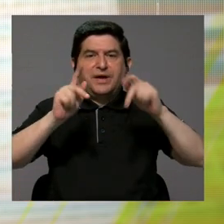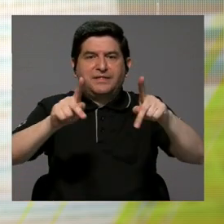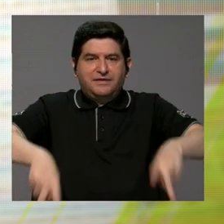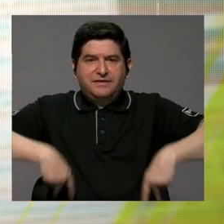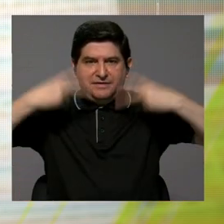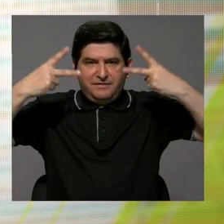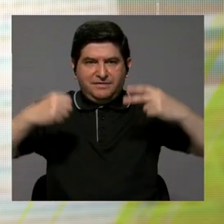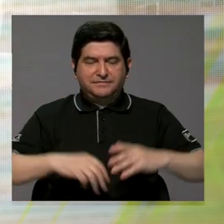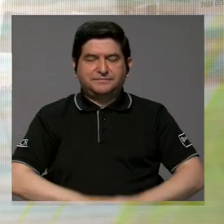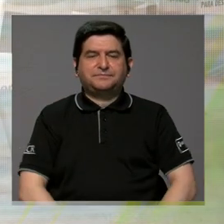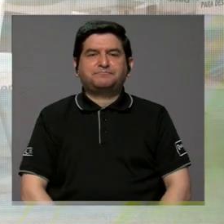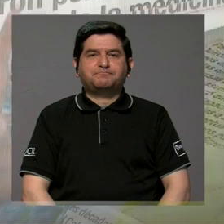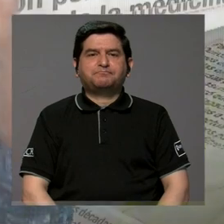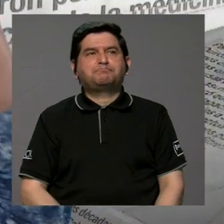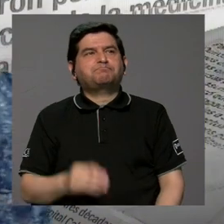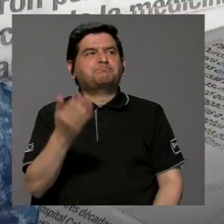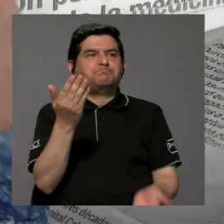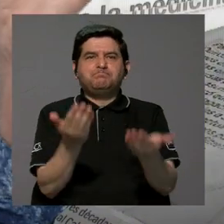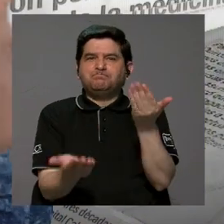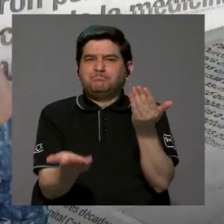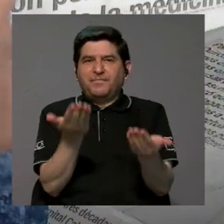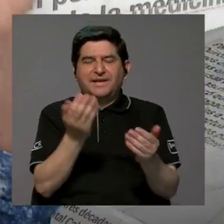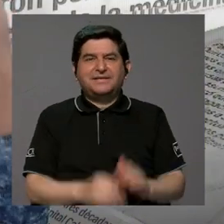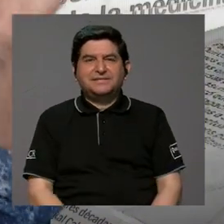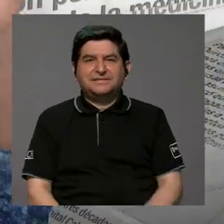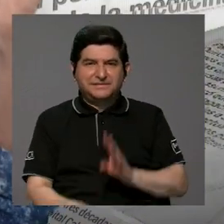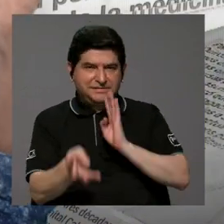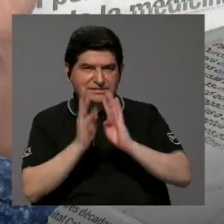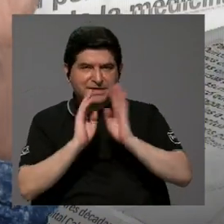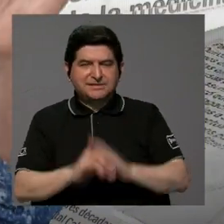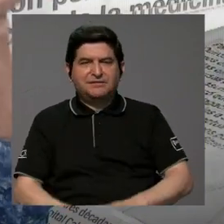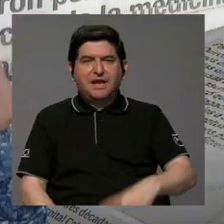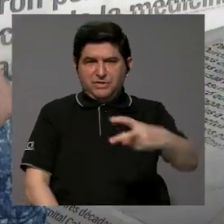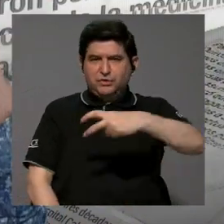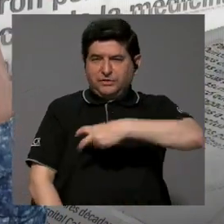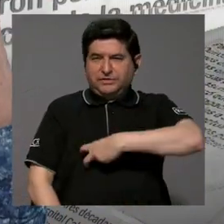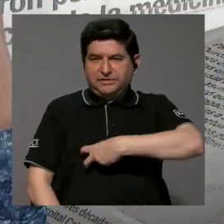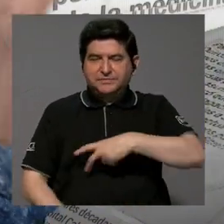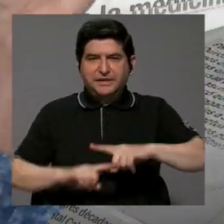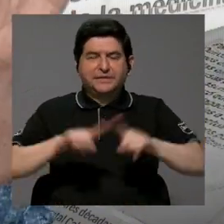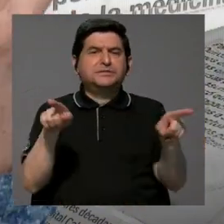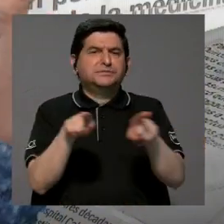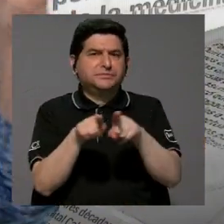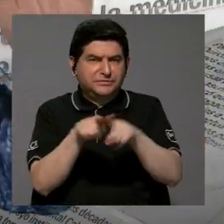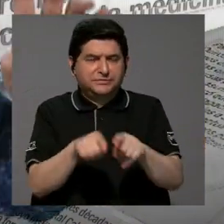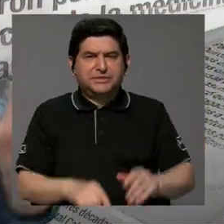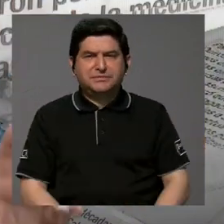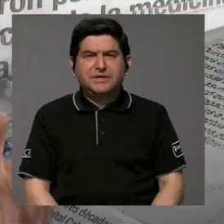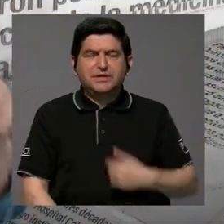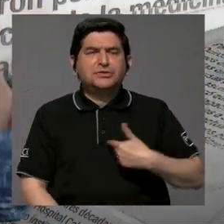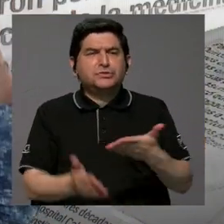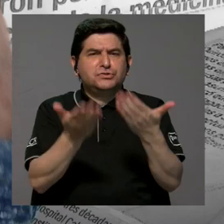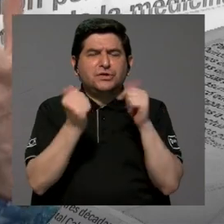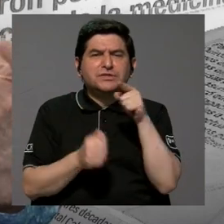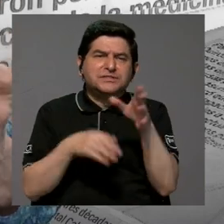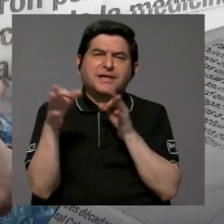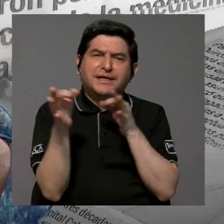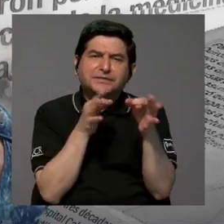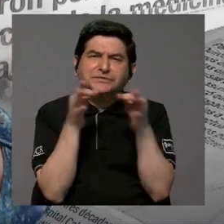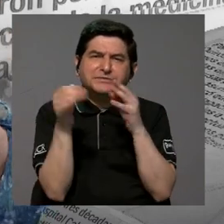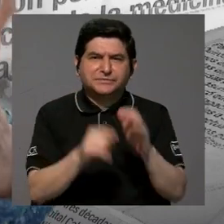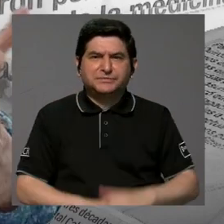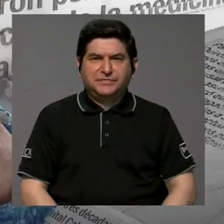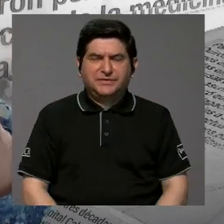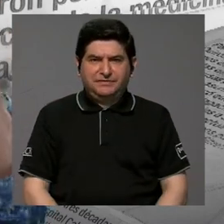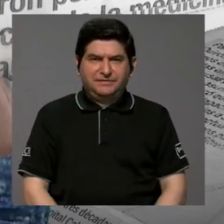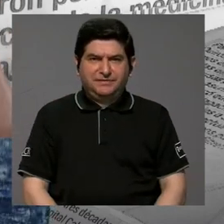oportunidad de vida. Sí. Tal vez, bueno, estamos hablando de los trasplantes, pero también me gustaría que usted explicara